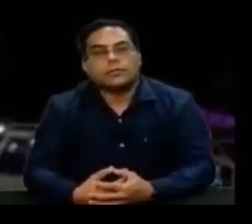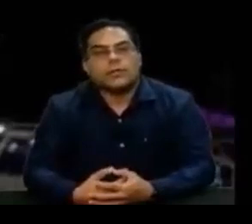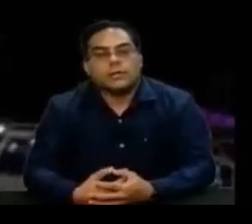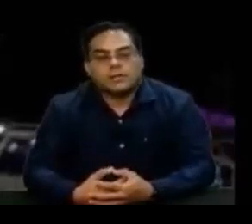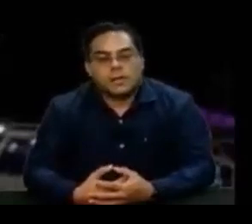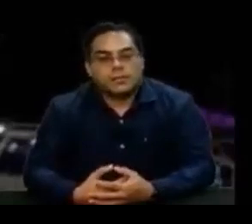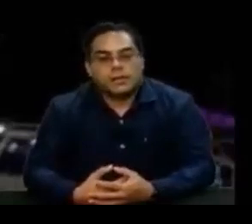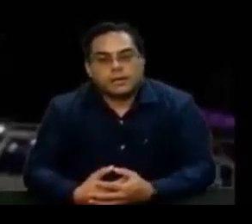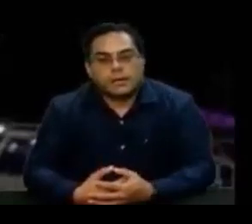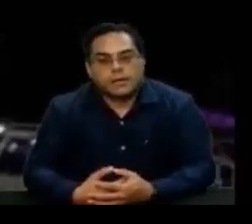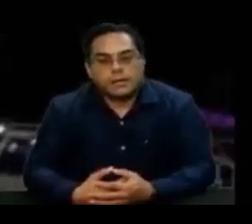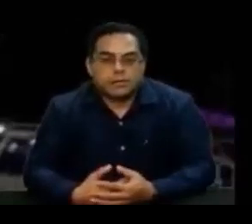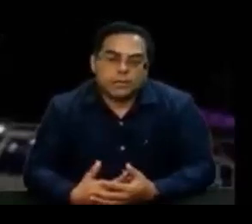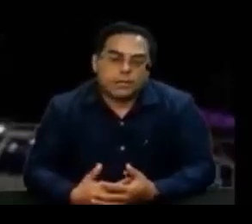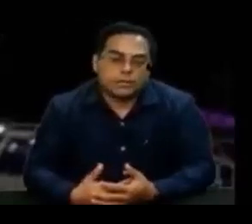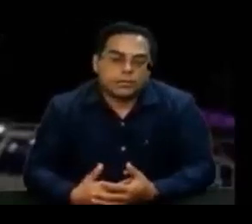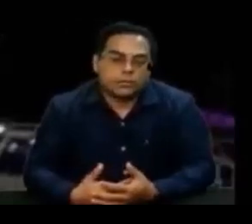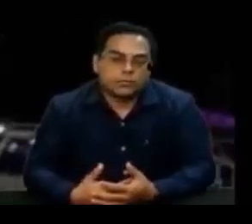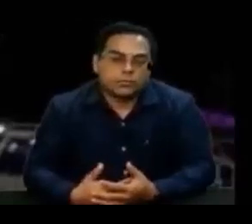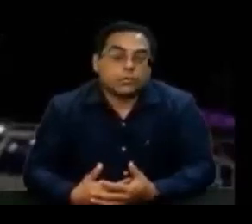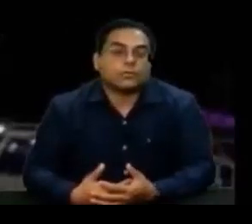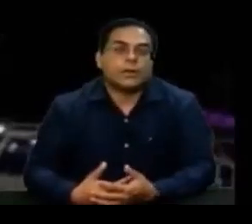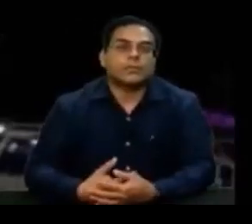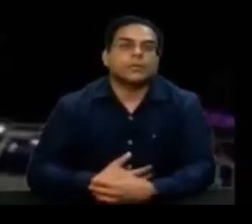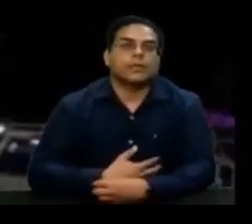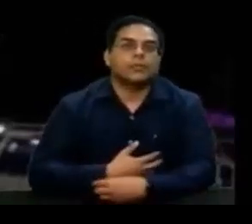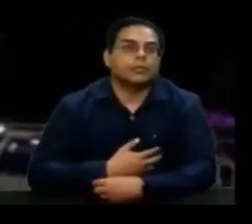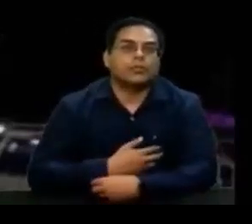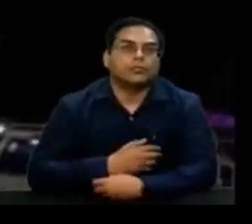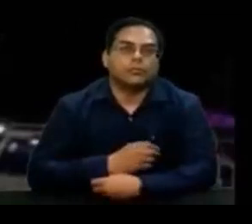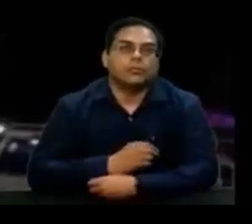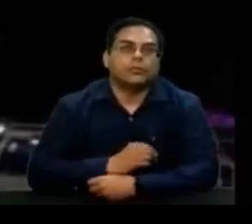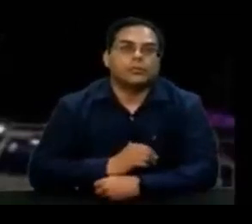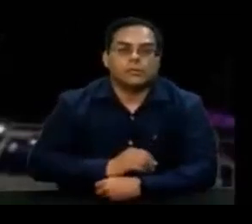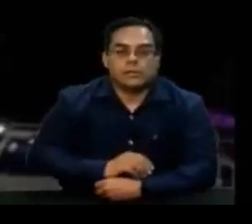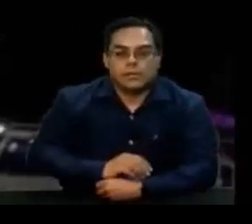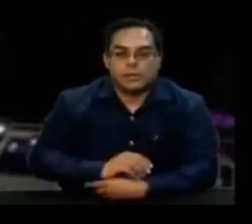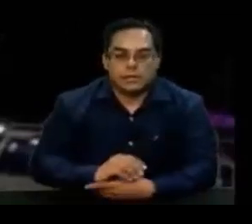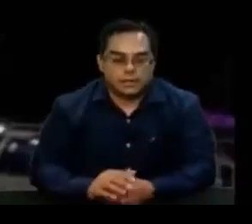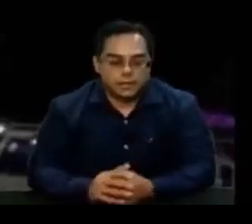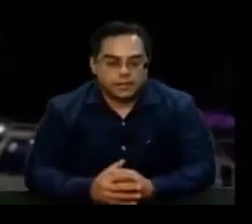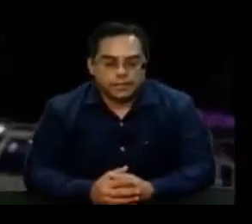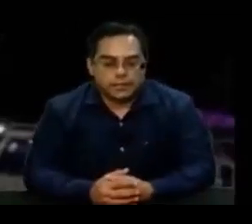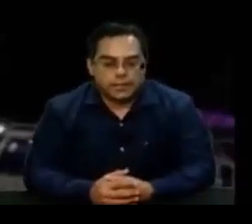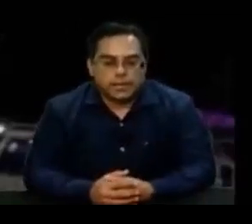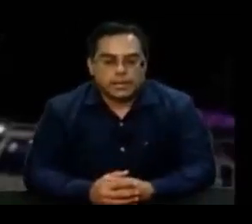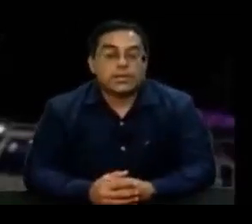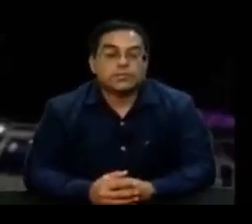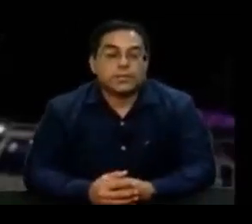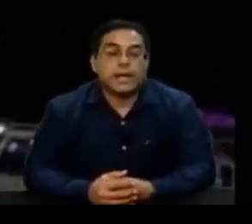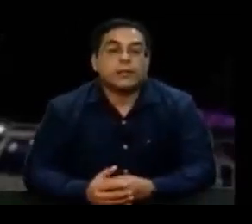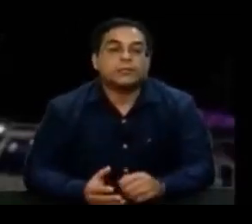tratamientos. Siempre recuerden que todos trabajamos en equipo, todos, ¿no? Entonces hay